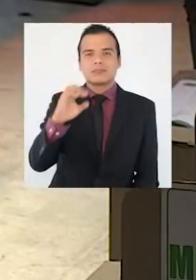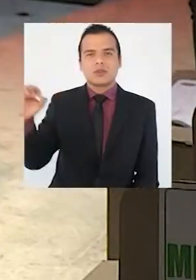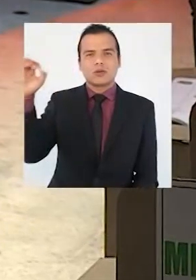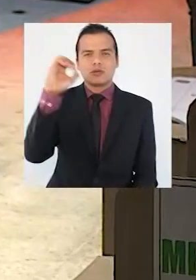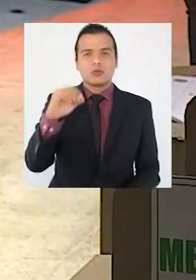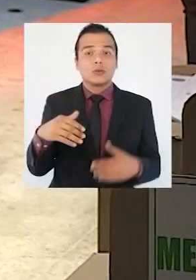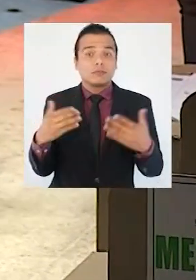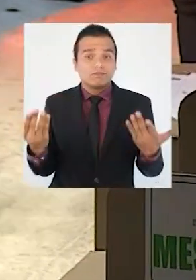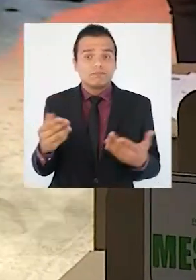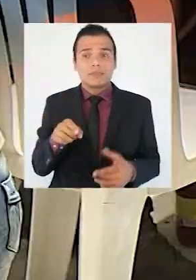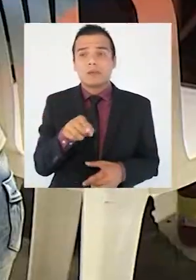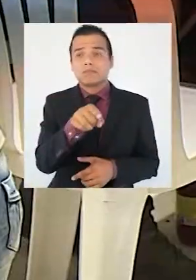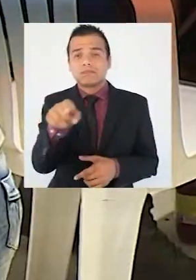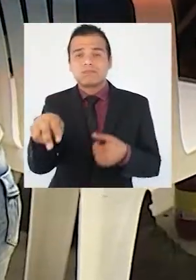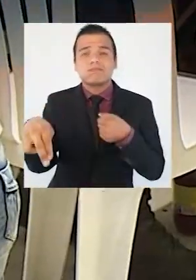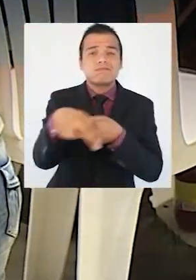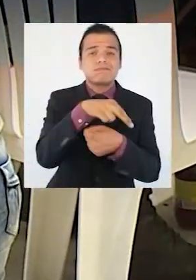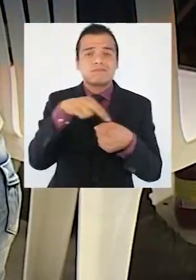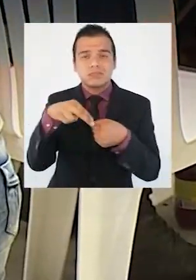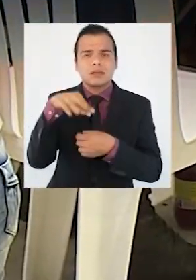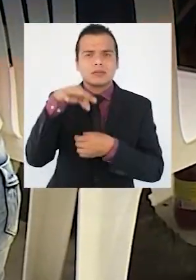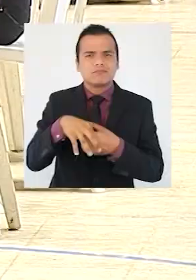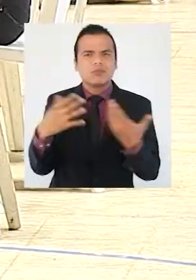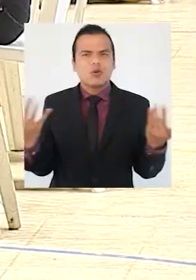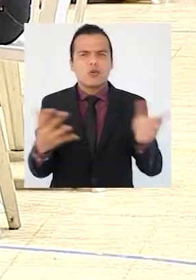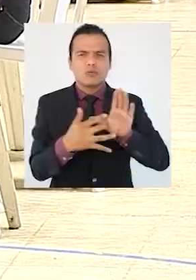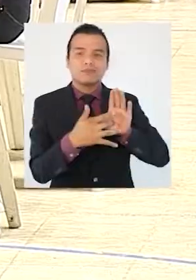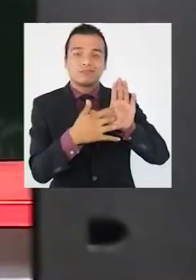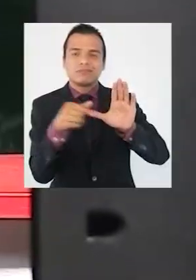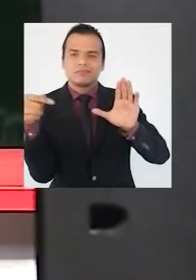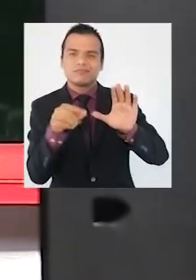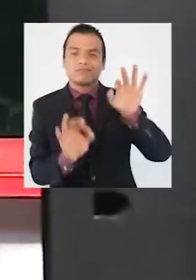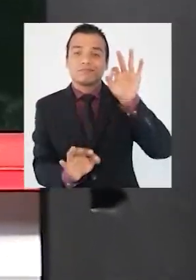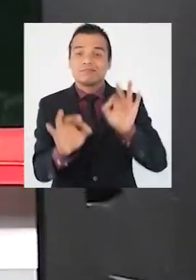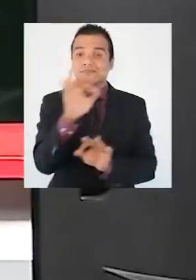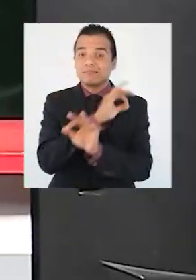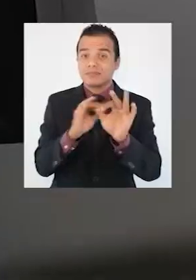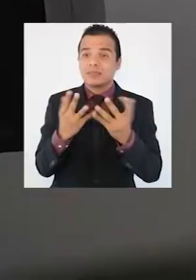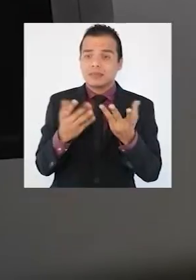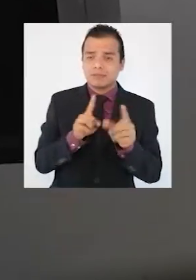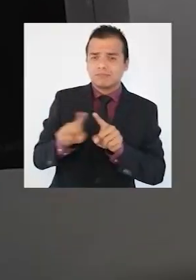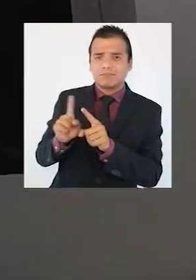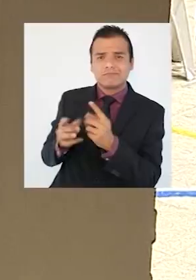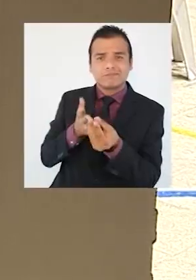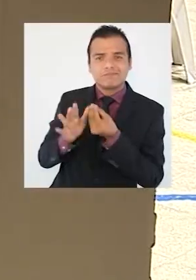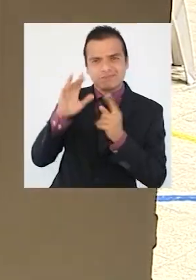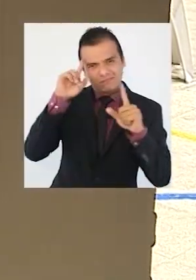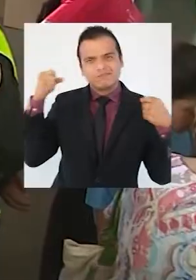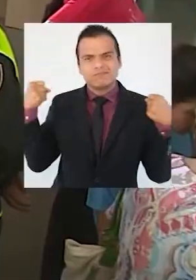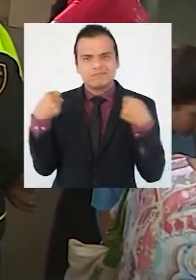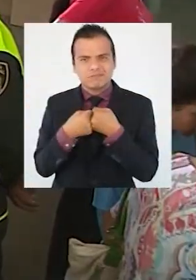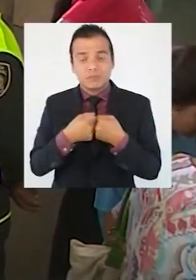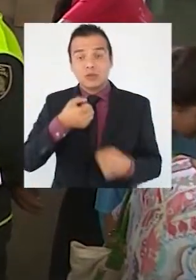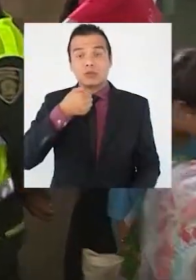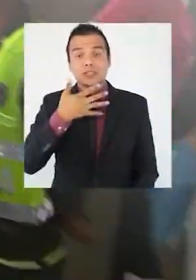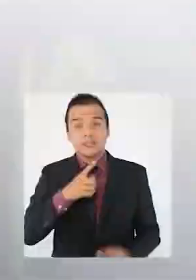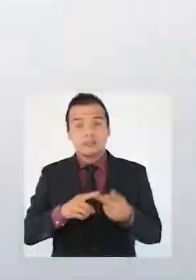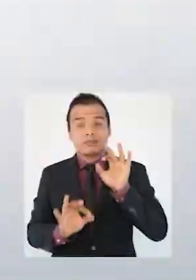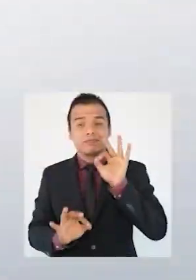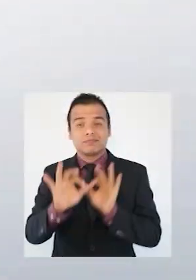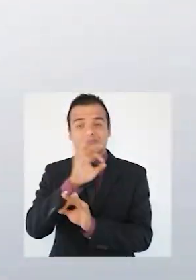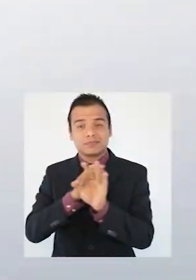este domingo 29 de octubre las elecciones regionales se viven a través de telepacífico gracias a la alianza Regional de